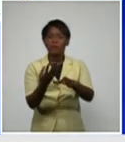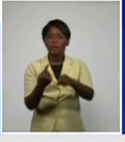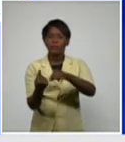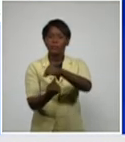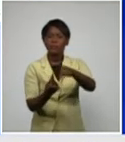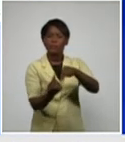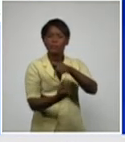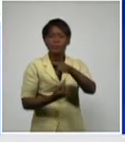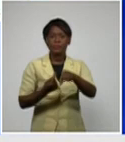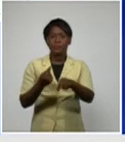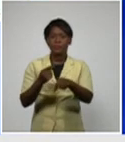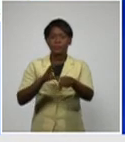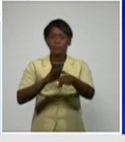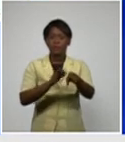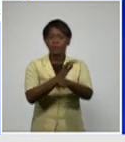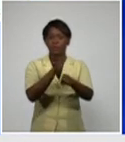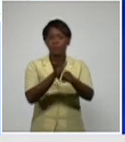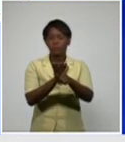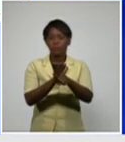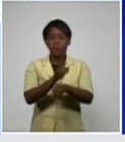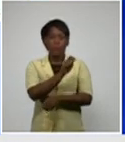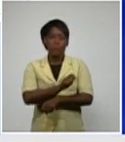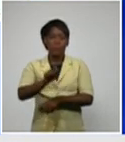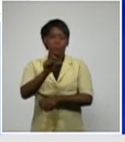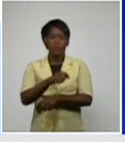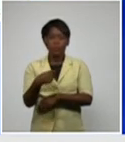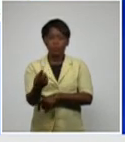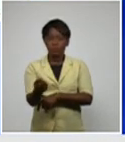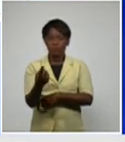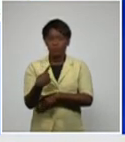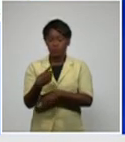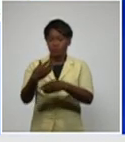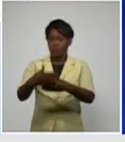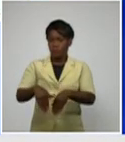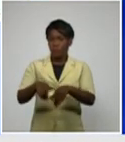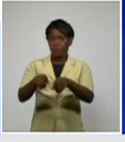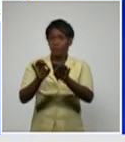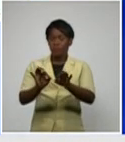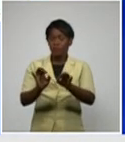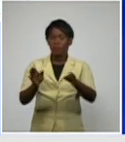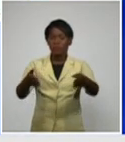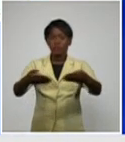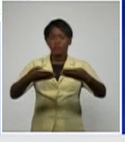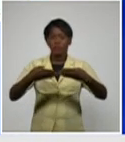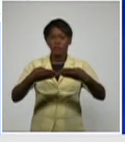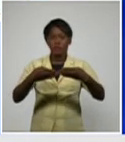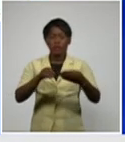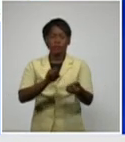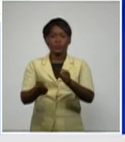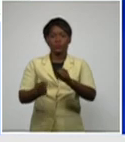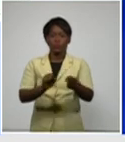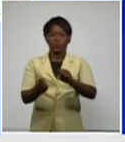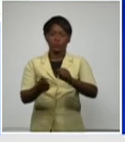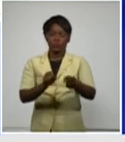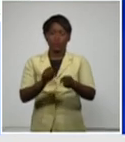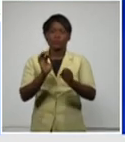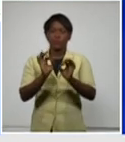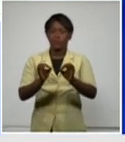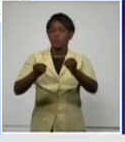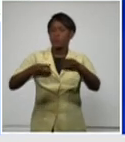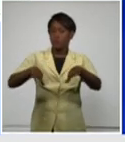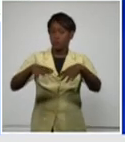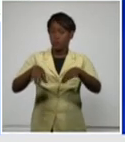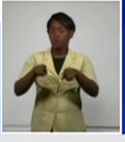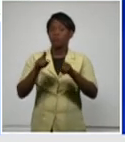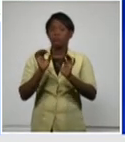personas entren, que salgan, para terminar de controlar la situación epidemiológica compleja que tiene